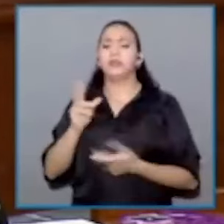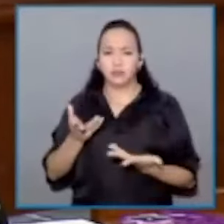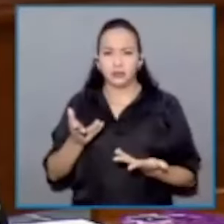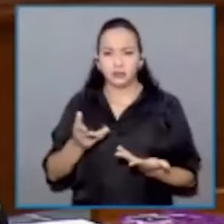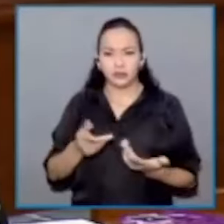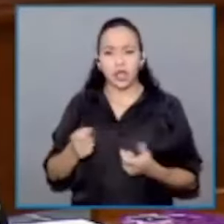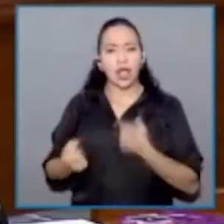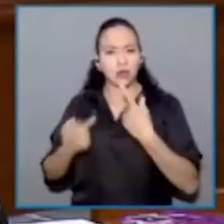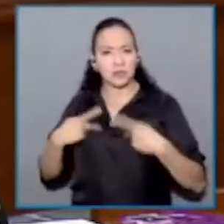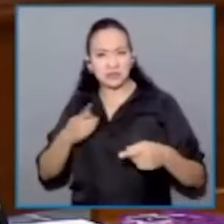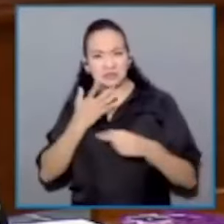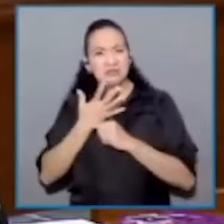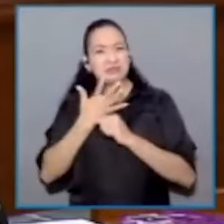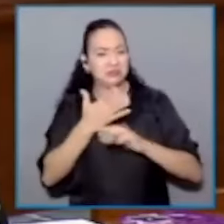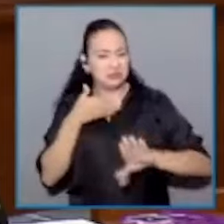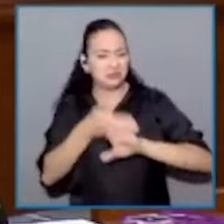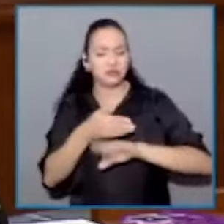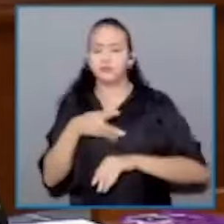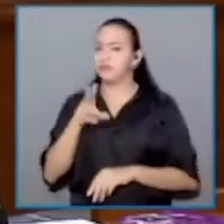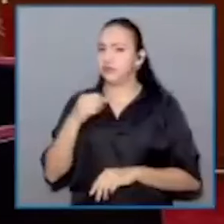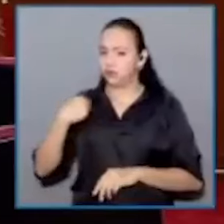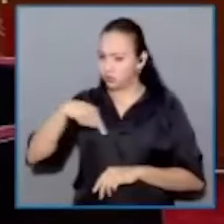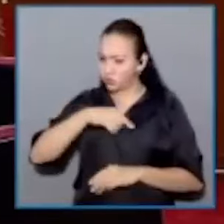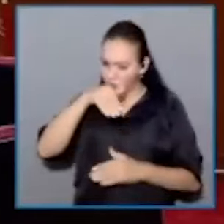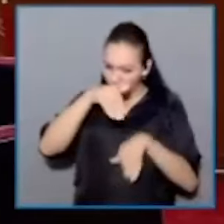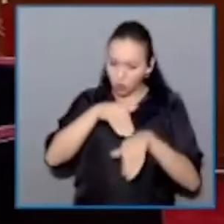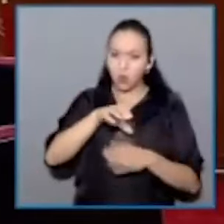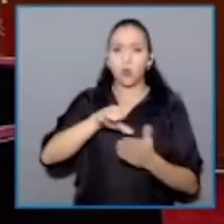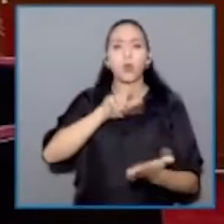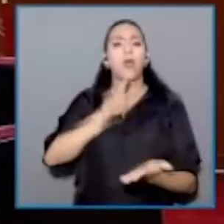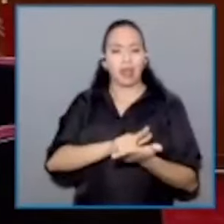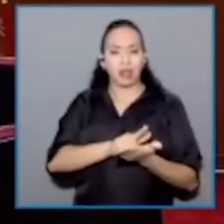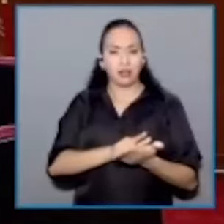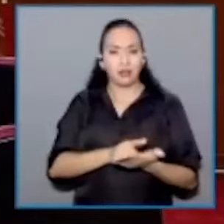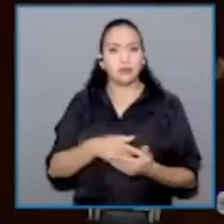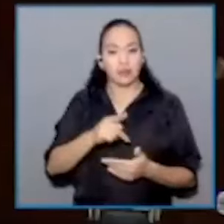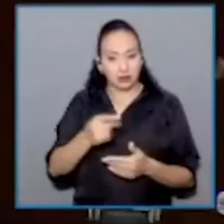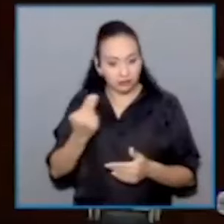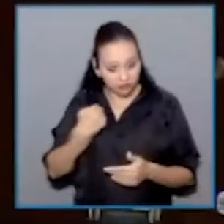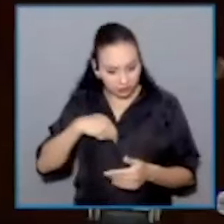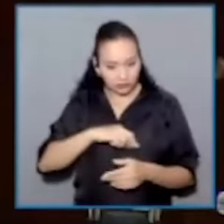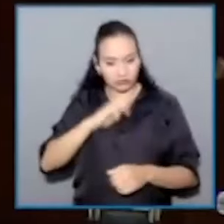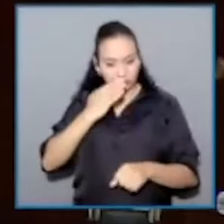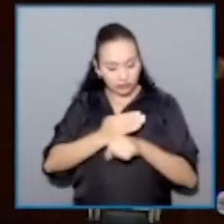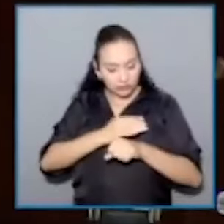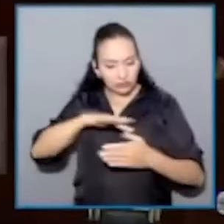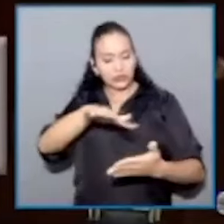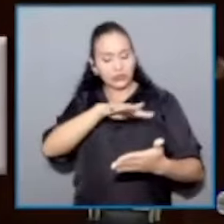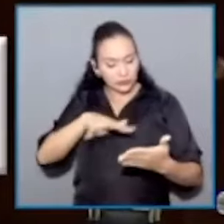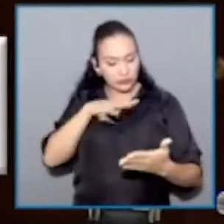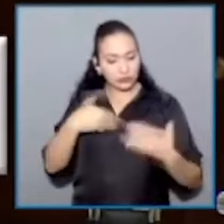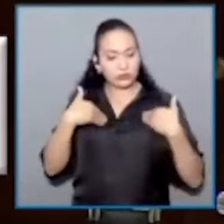hoy resolvemos y dan una idea equivocada a la sociedad del análisis técnico que se está llevando a cabo. Se trata de hacer